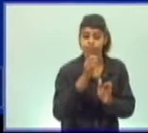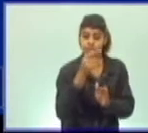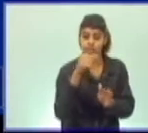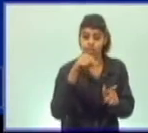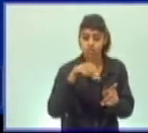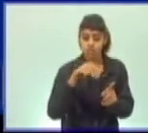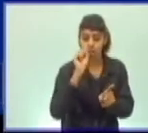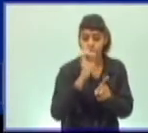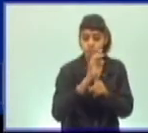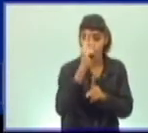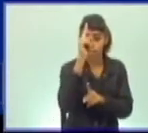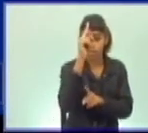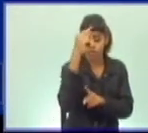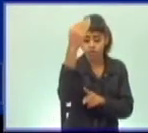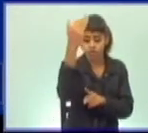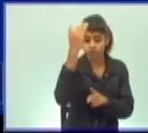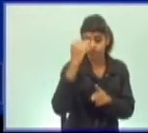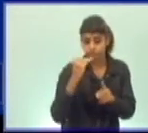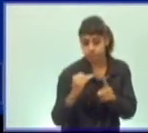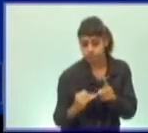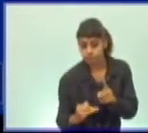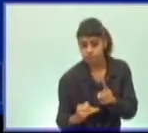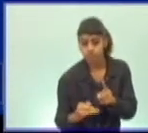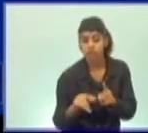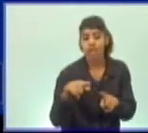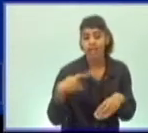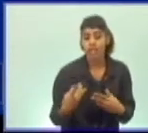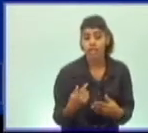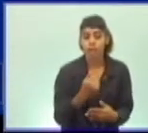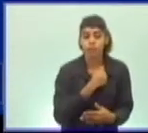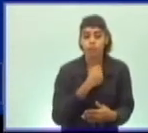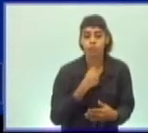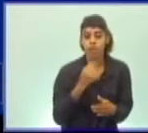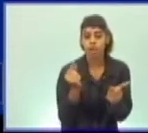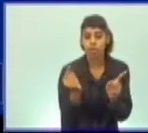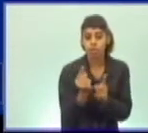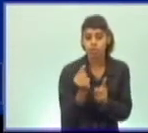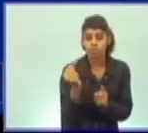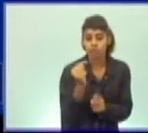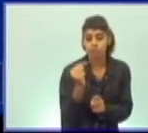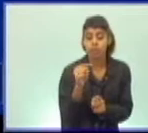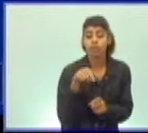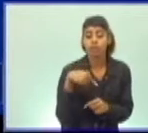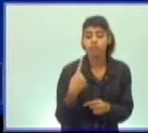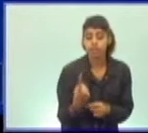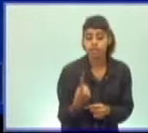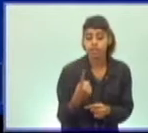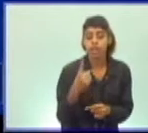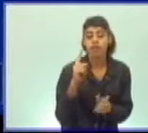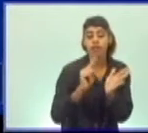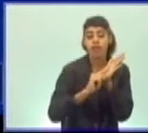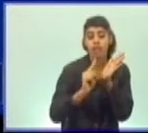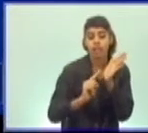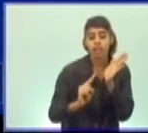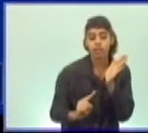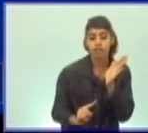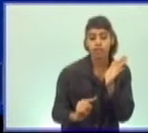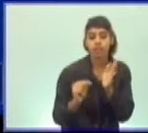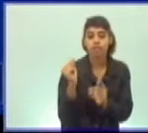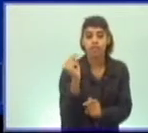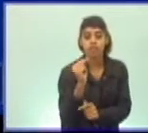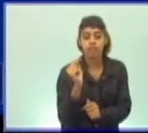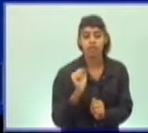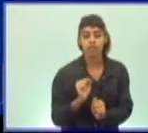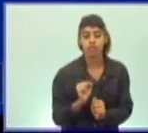¿qué propiedades son las que disminuyen en un grupo? Bueno, estamos hablando de la electronegatividad, de las propiedades oxidantes de